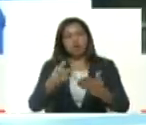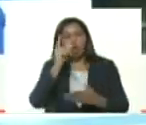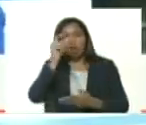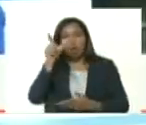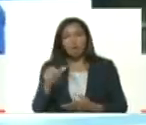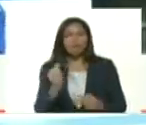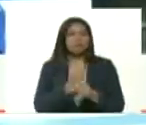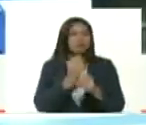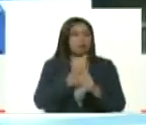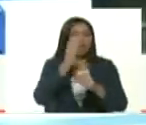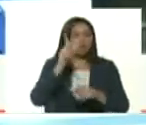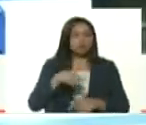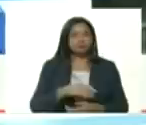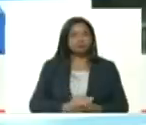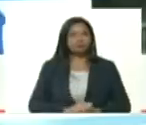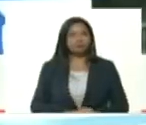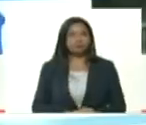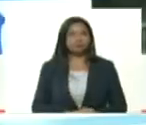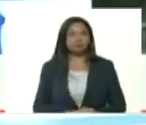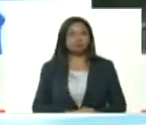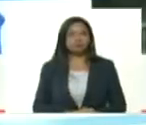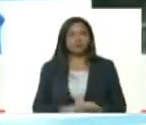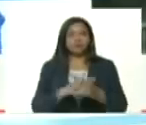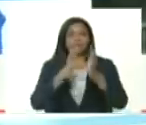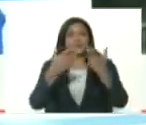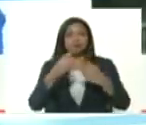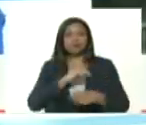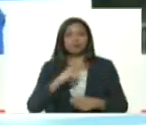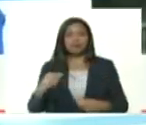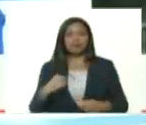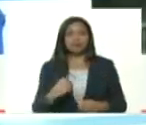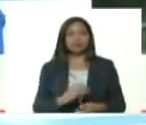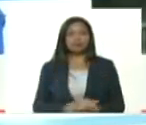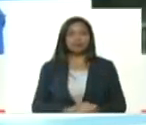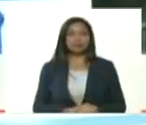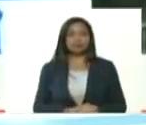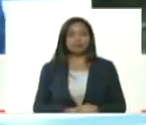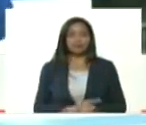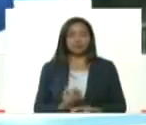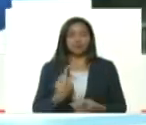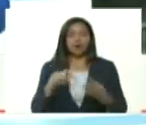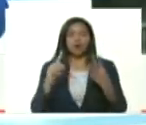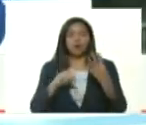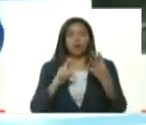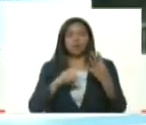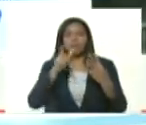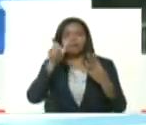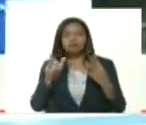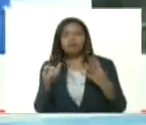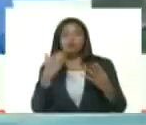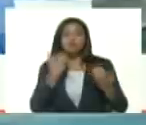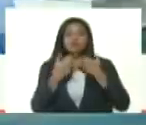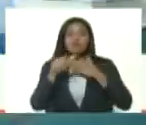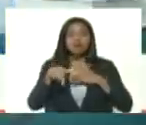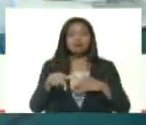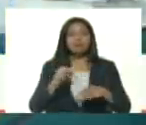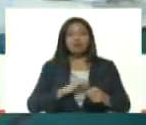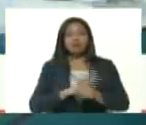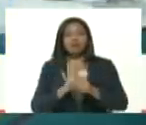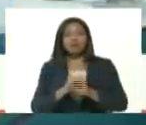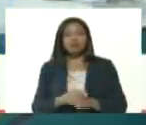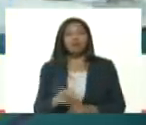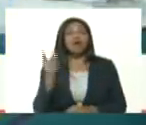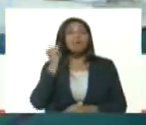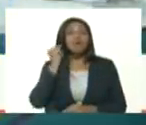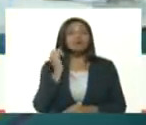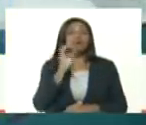compañero trabajador de esta empresa privada. Igualmente, el cuarto caso del día de hoy es una